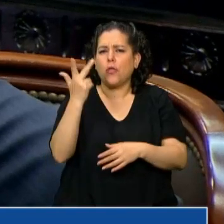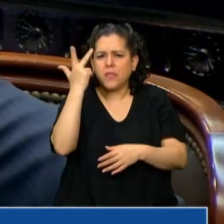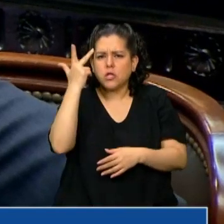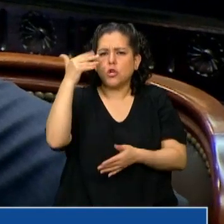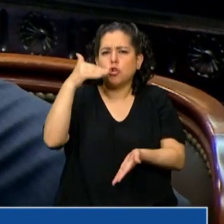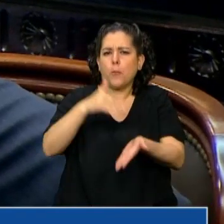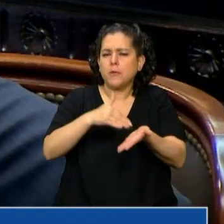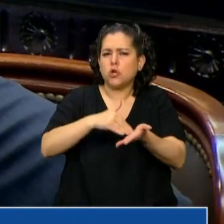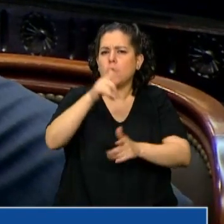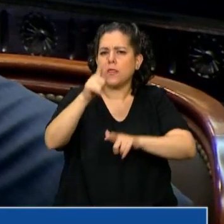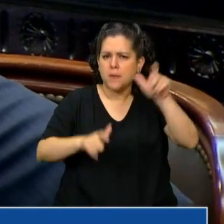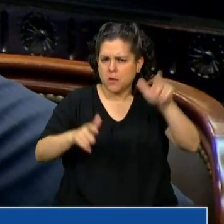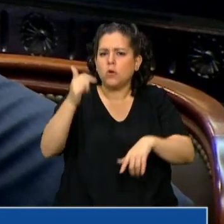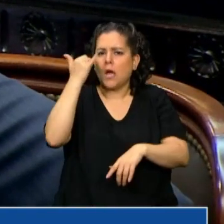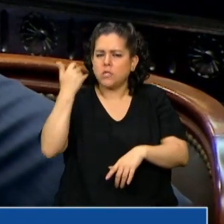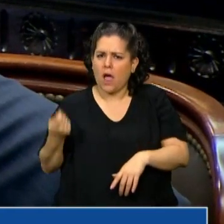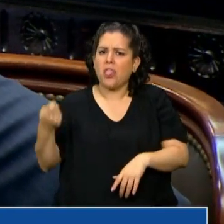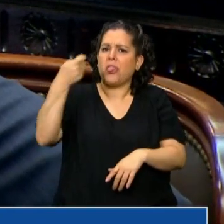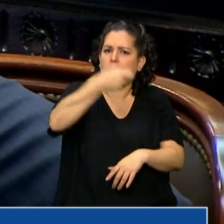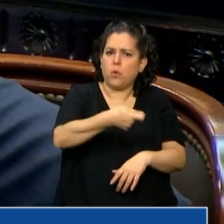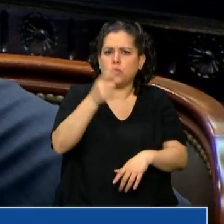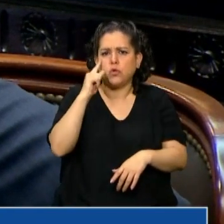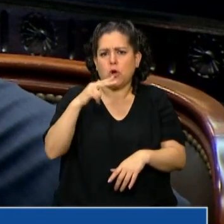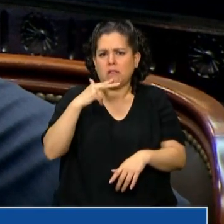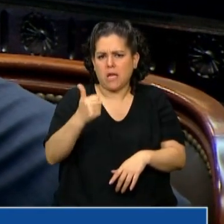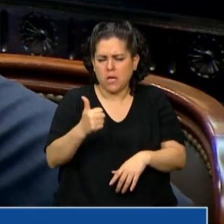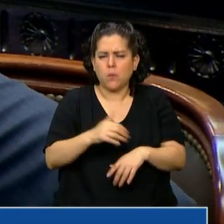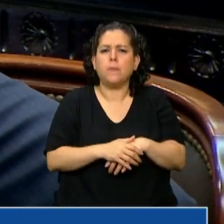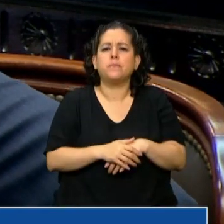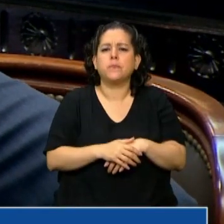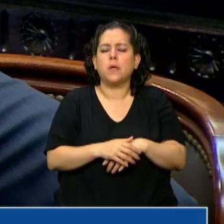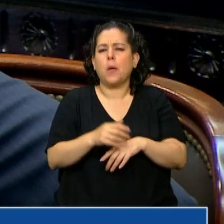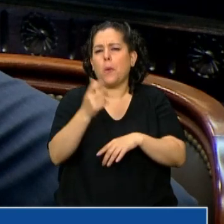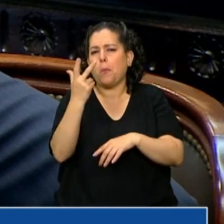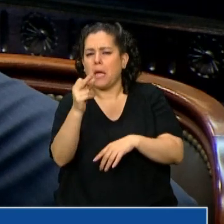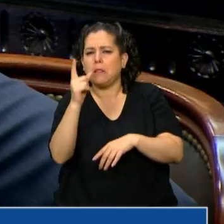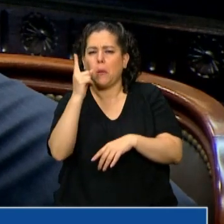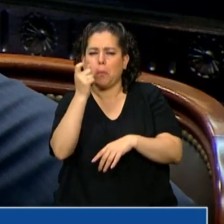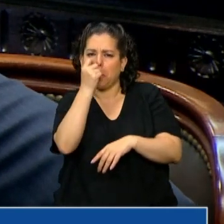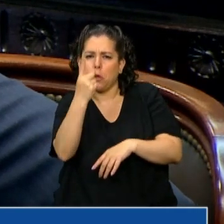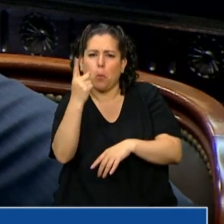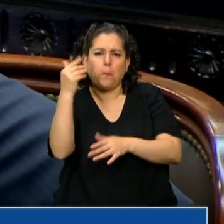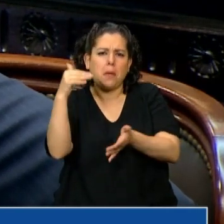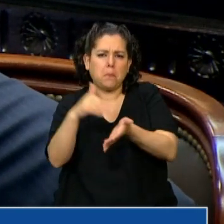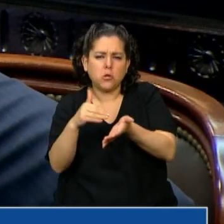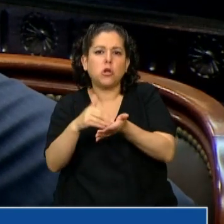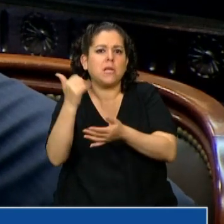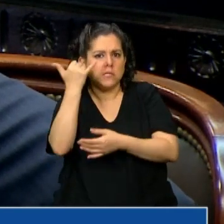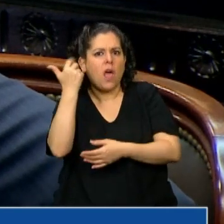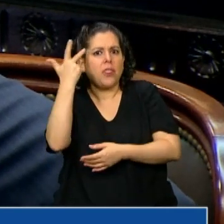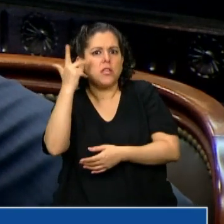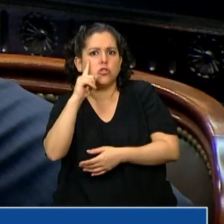personas beneficiadas sobre un potencial de 20 o 21 millones. Es decir, que no ha habido